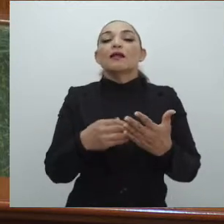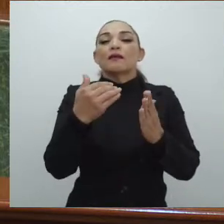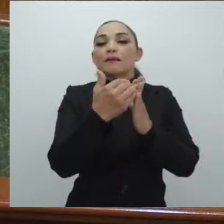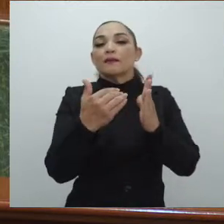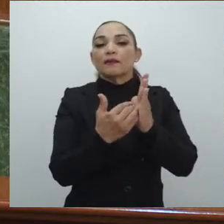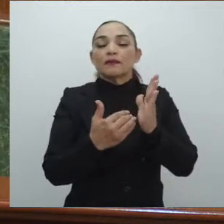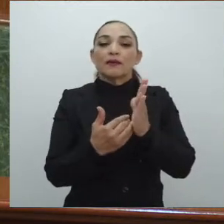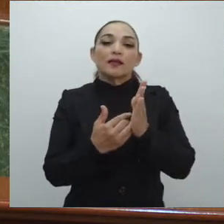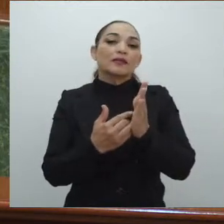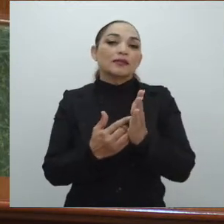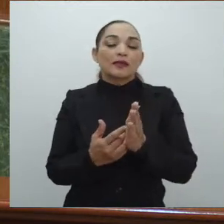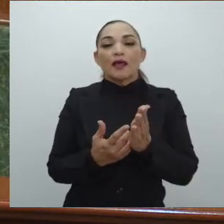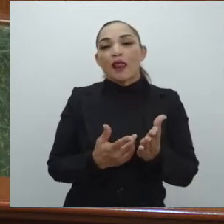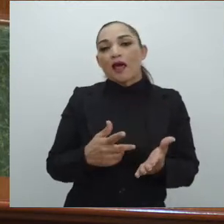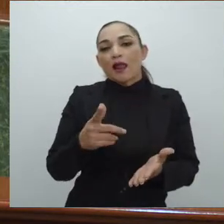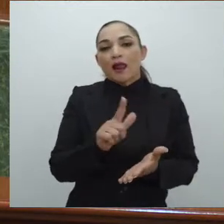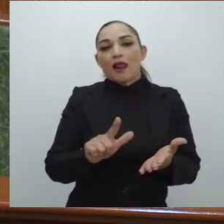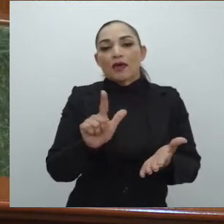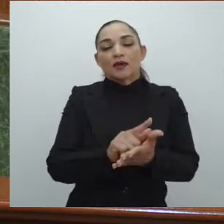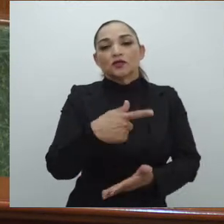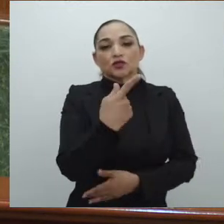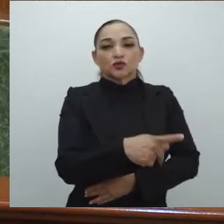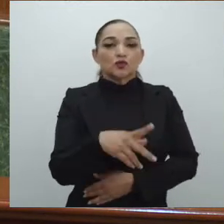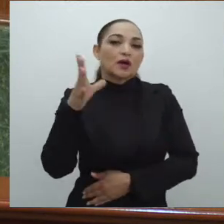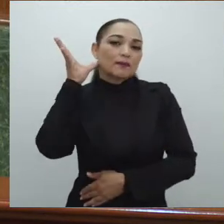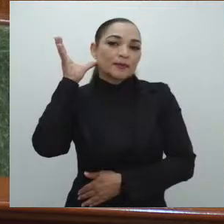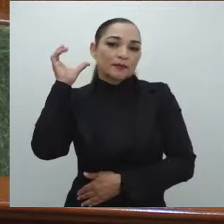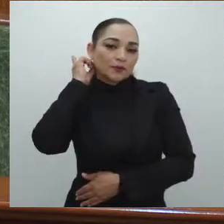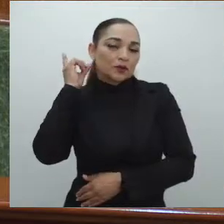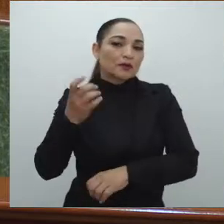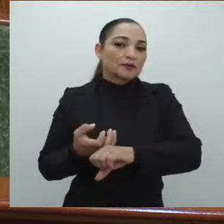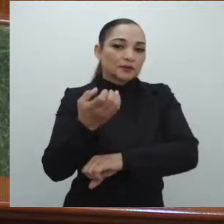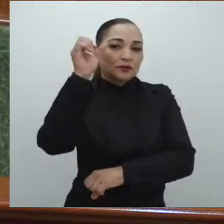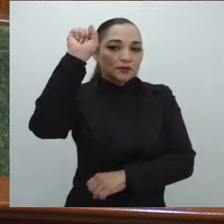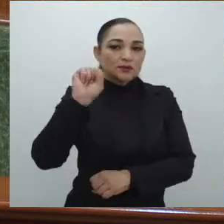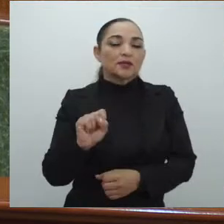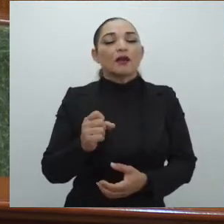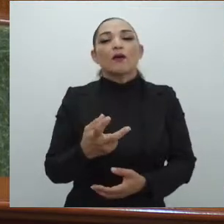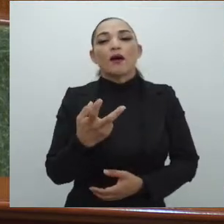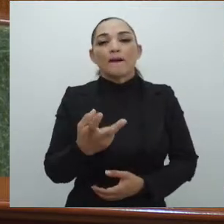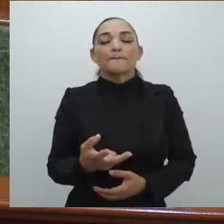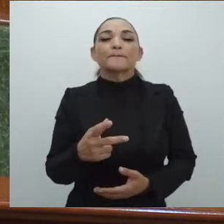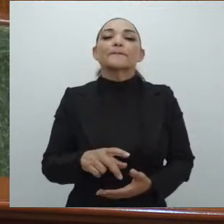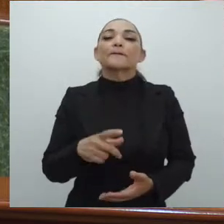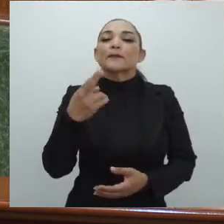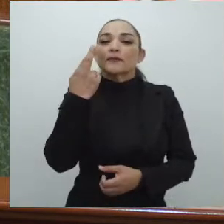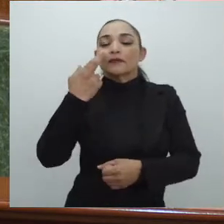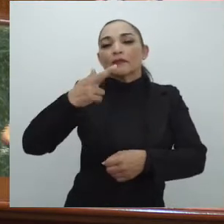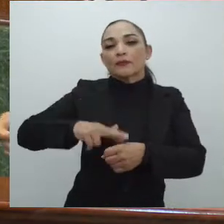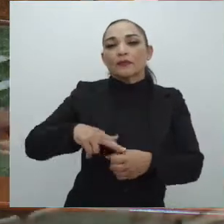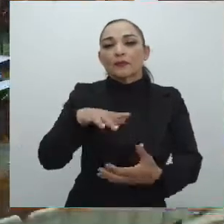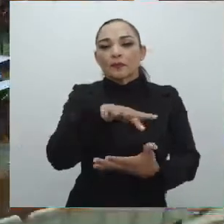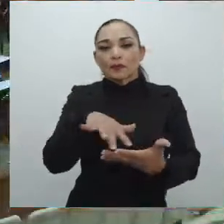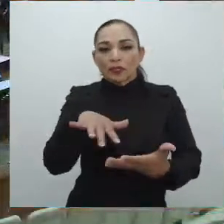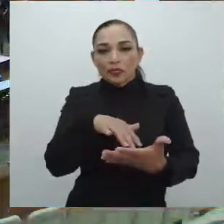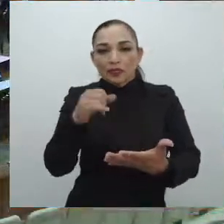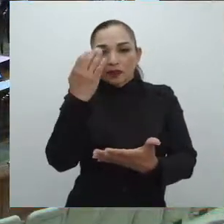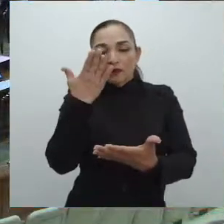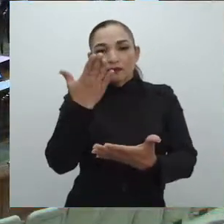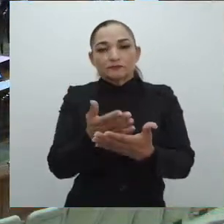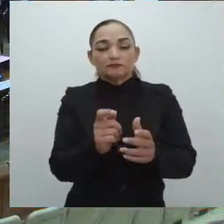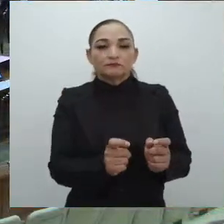de la Ley Orgánica del Congreso del Estado de Sinaloa. La secretaría va a dar lectura a la iniciativa. Adelante, diputada